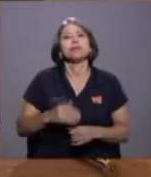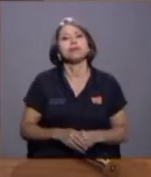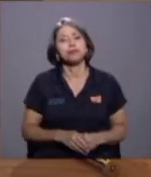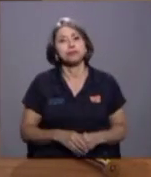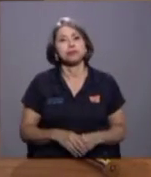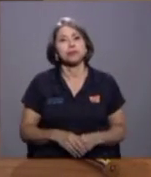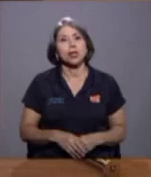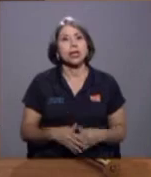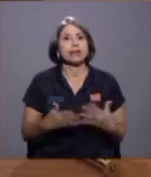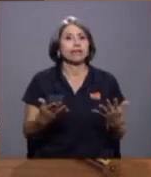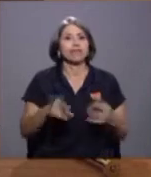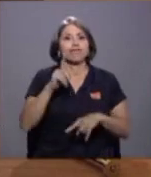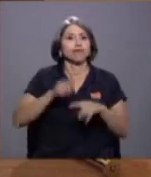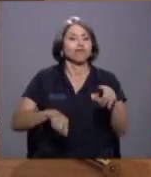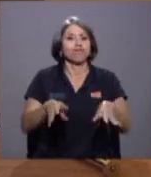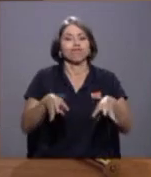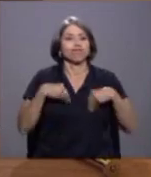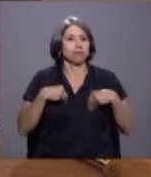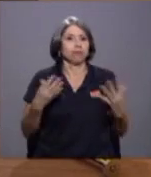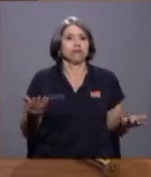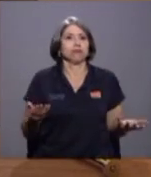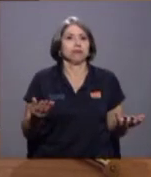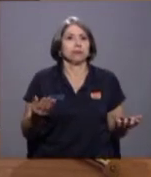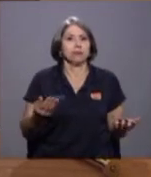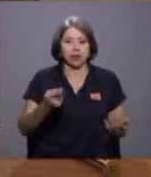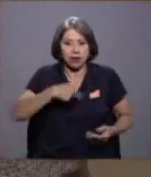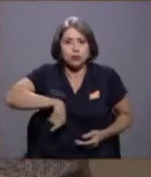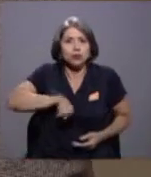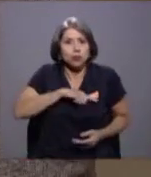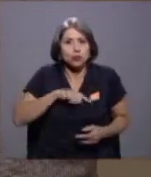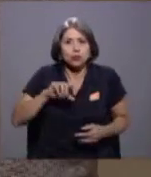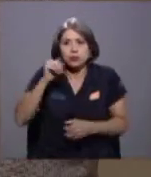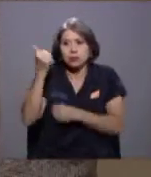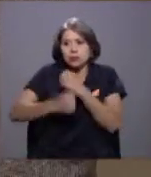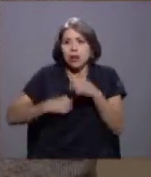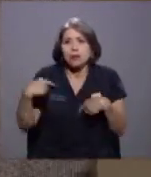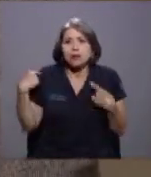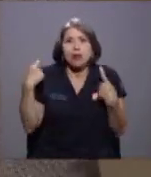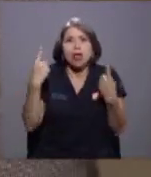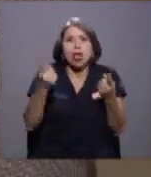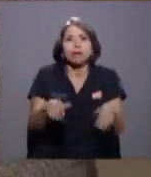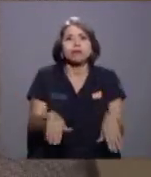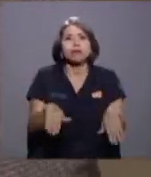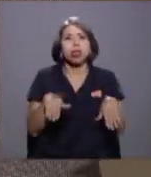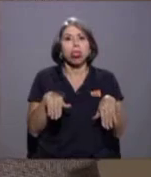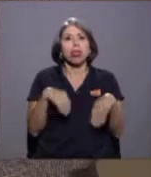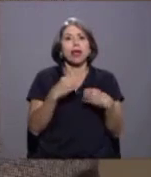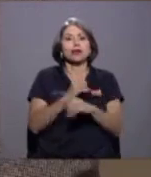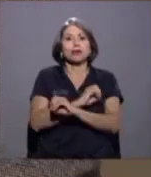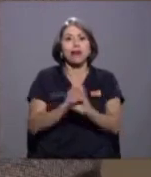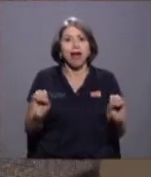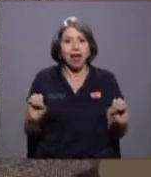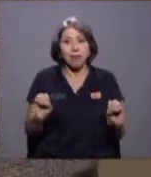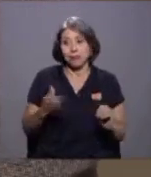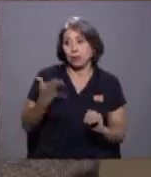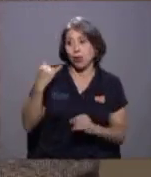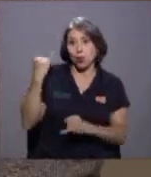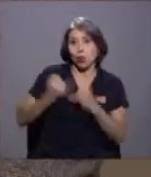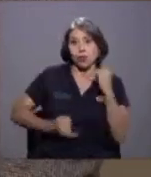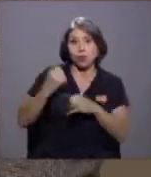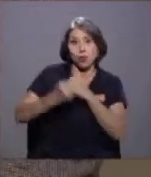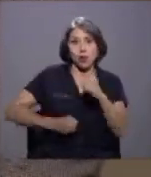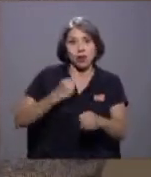Y más inaceptable se me hace aún que pasemos 10 años y no hayamos hecho nada al respecto. Ahora, en el último año, en los últimos